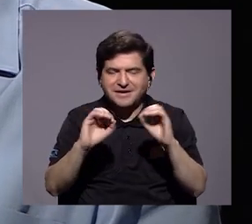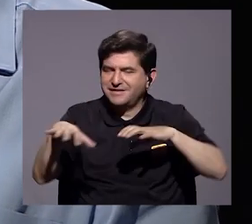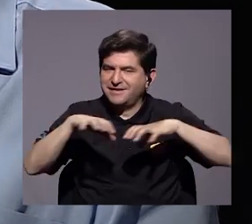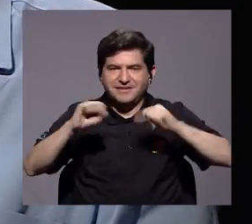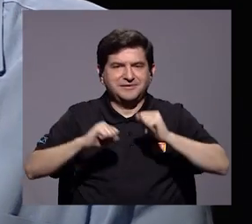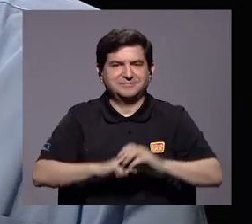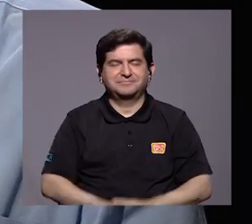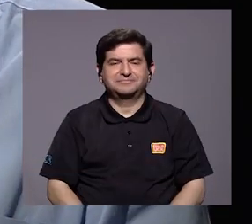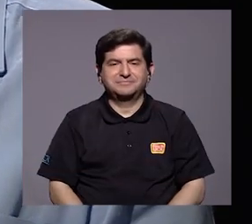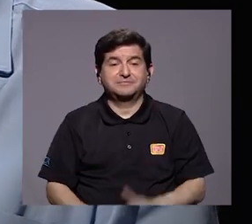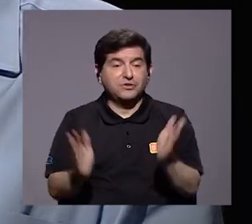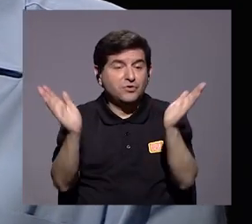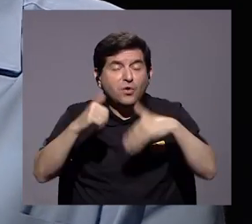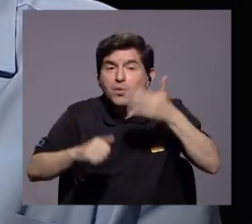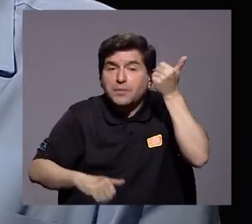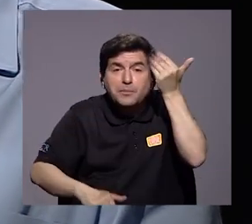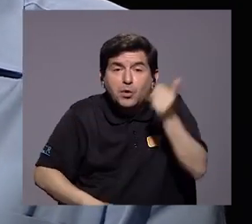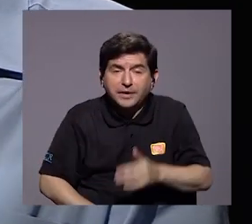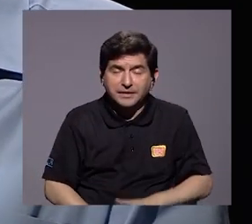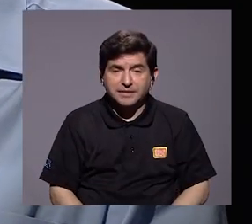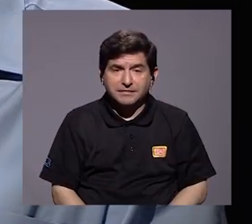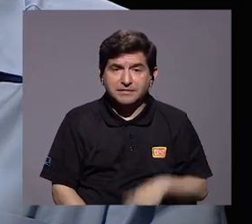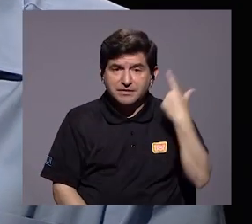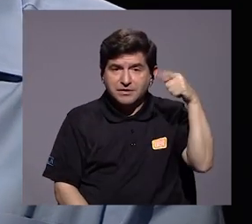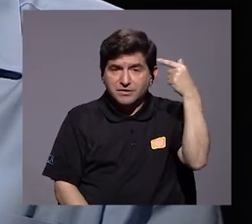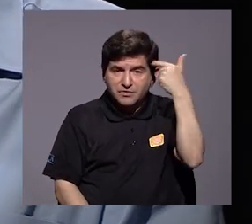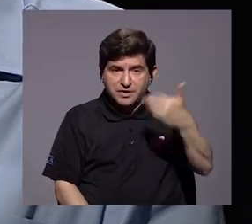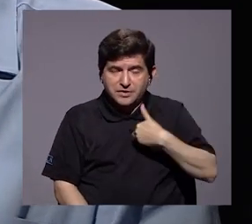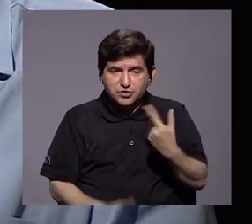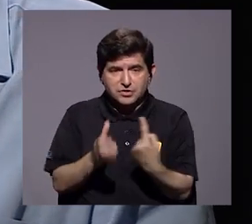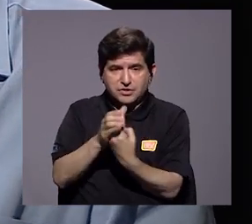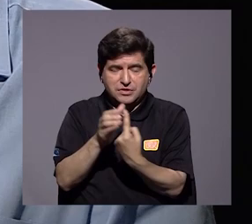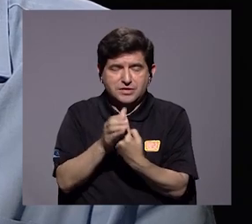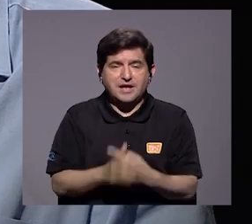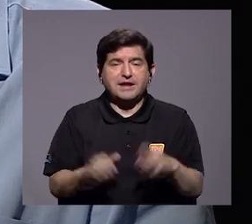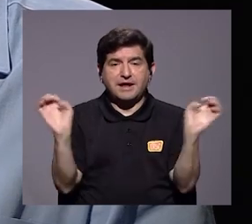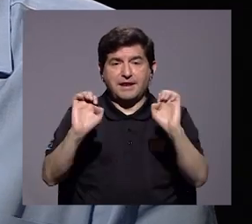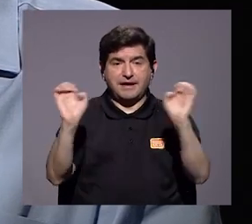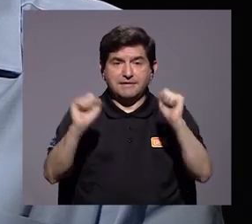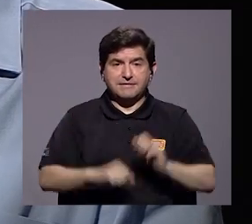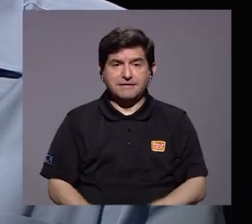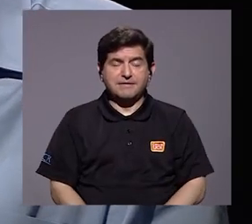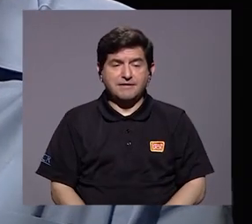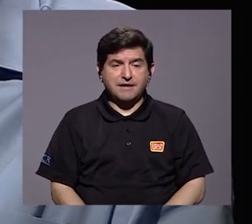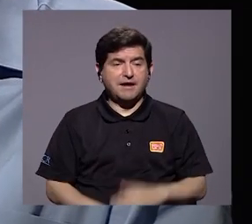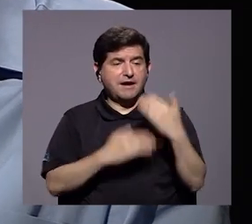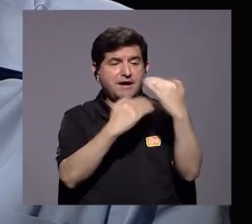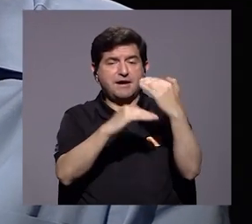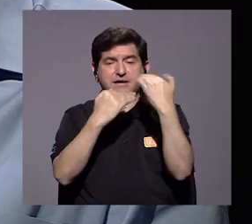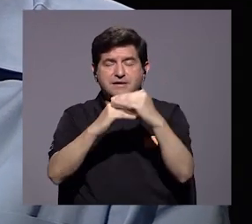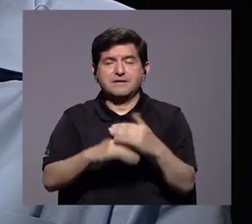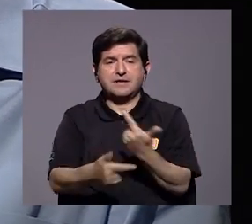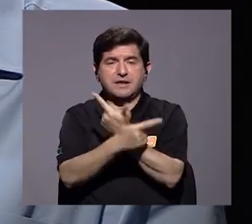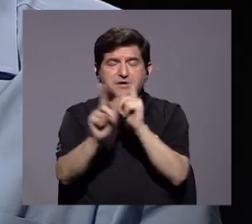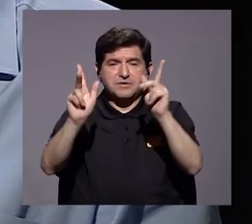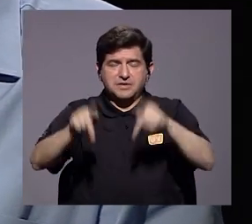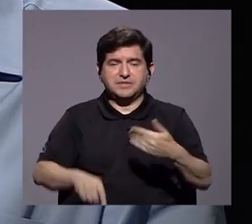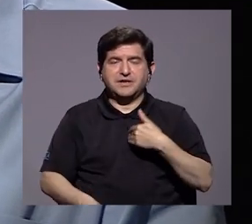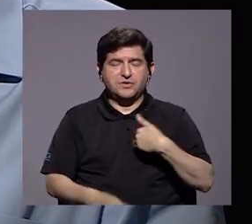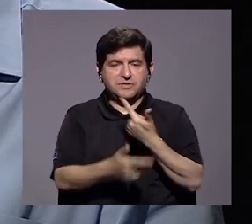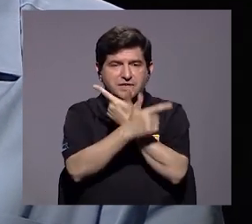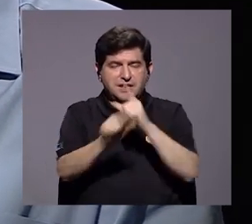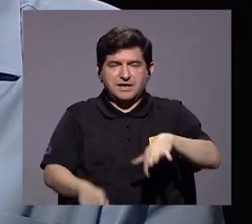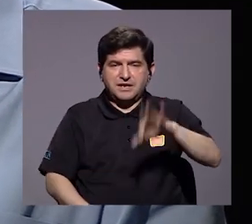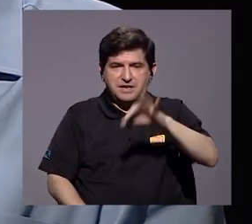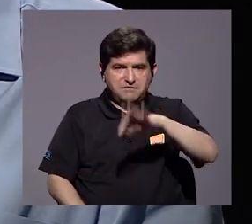movimiento no hay ningún movimiento porque hay porque cuando el estado tiene monopolizado del mercado energético están restringiendo las libertades de los ciudadanos no tenemos libertad